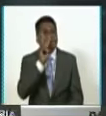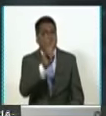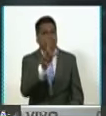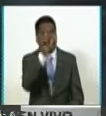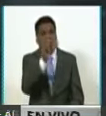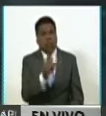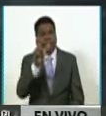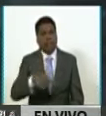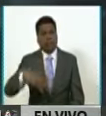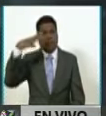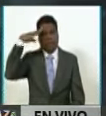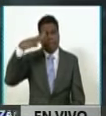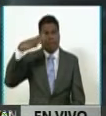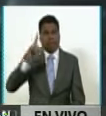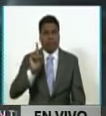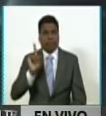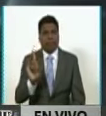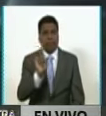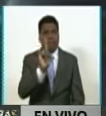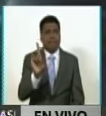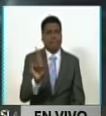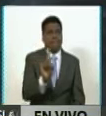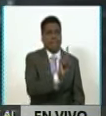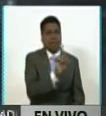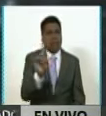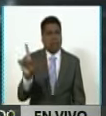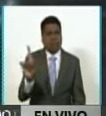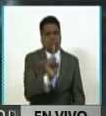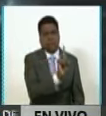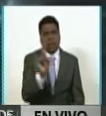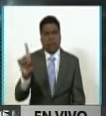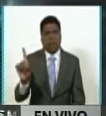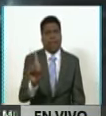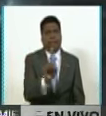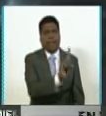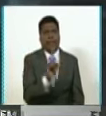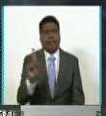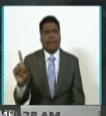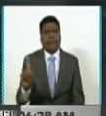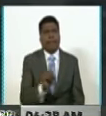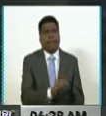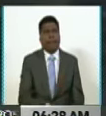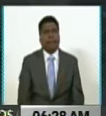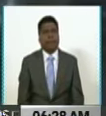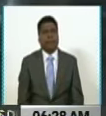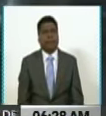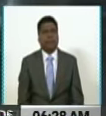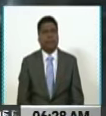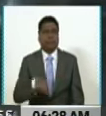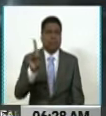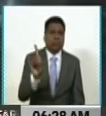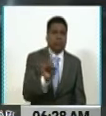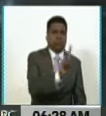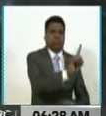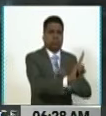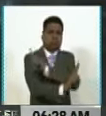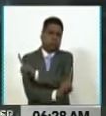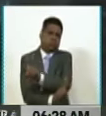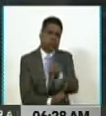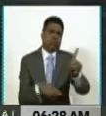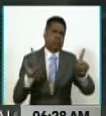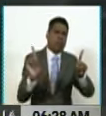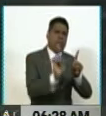Fuerza Armada Nacional Bolivariana rindiendo los honores correspondientes al general del pueblo soberano Ezequiel